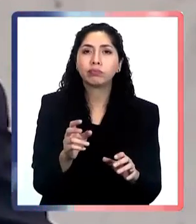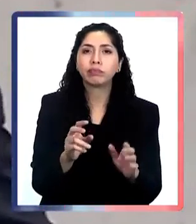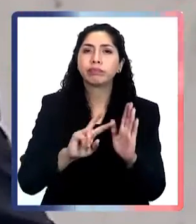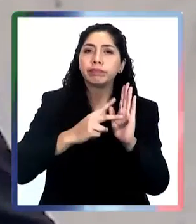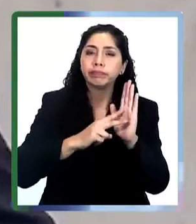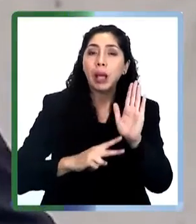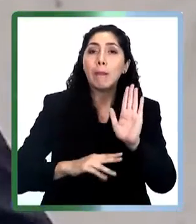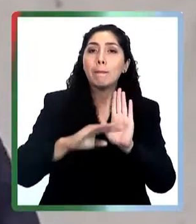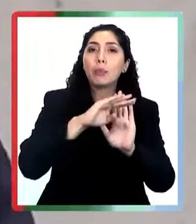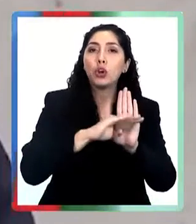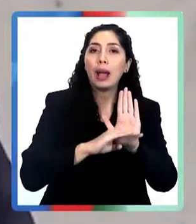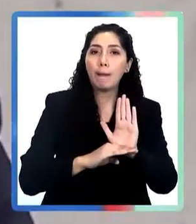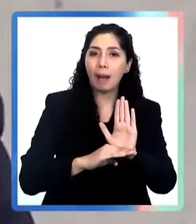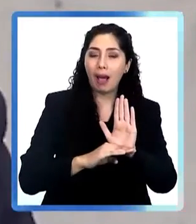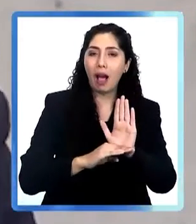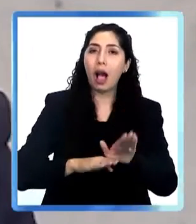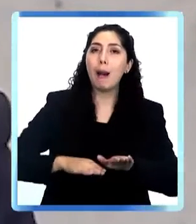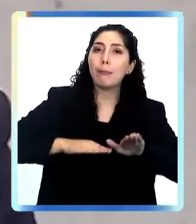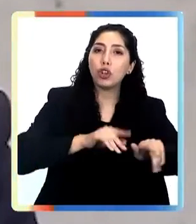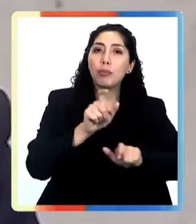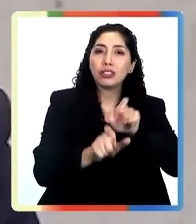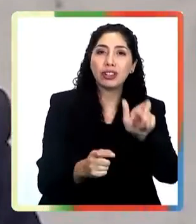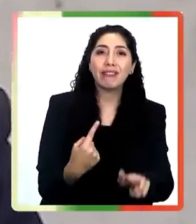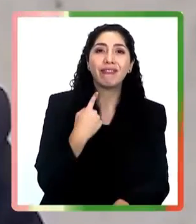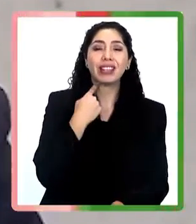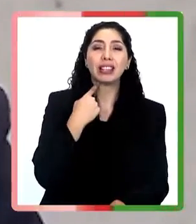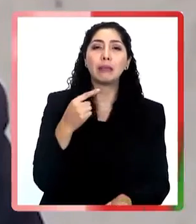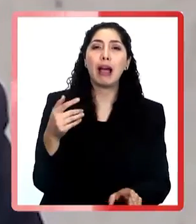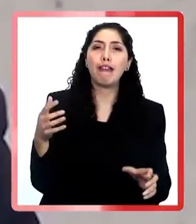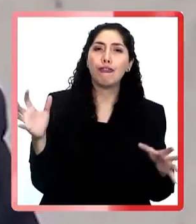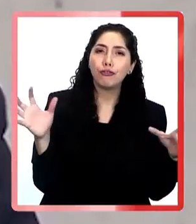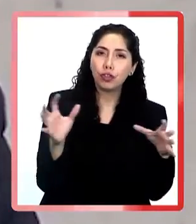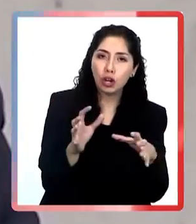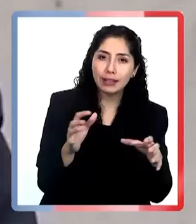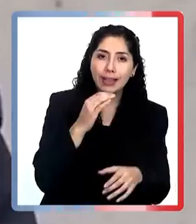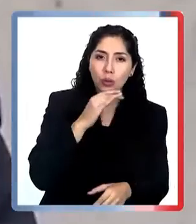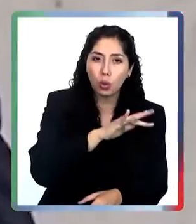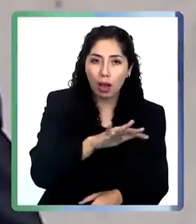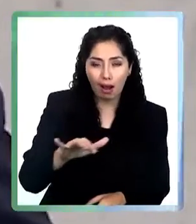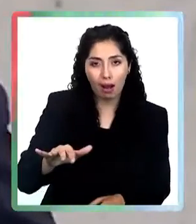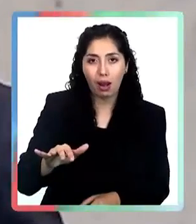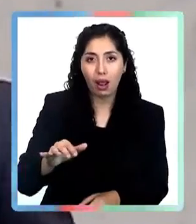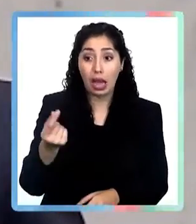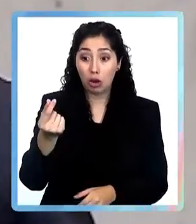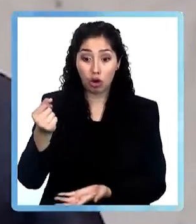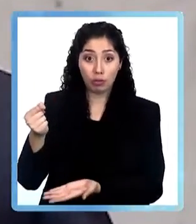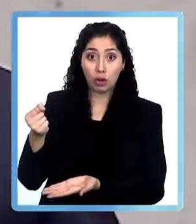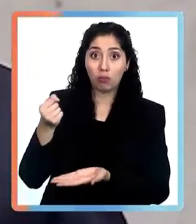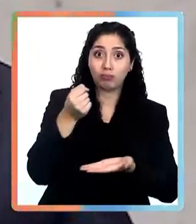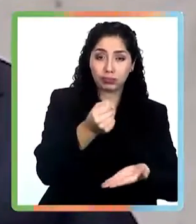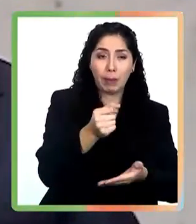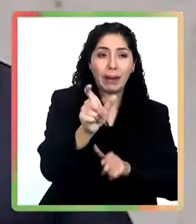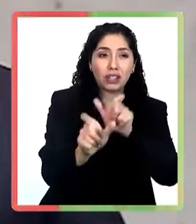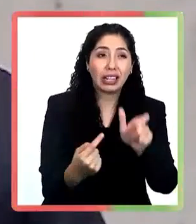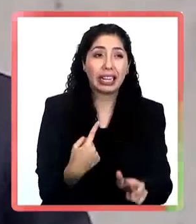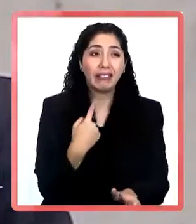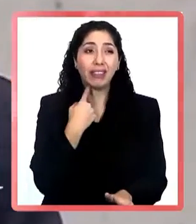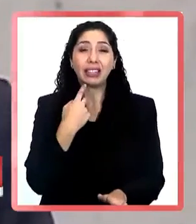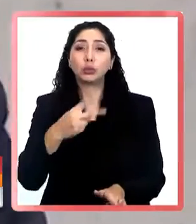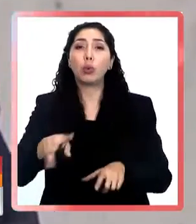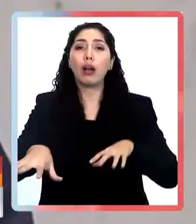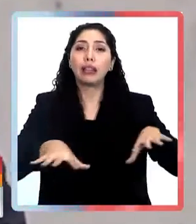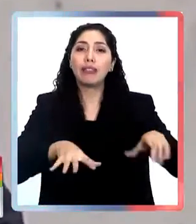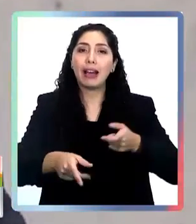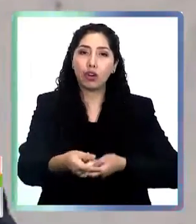apoyo a las víctimas de violencia rural que entrega subsidio de reposición económica a quienes hayan visto afectadas sus actividades productivas o